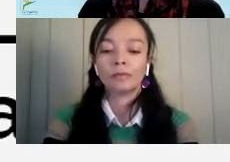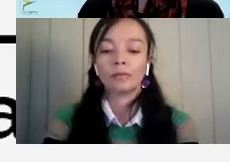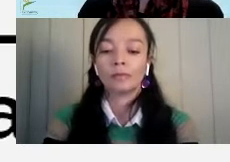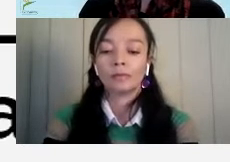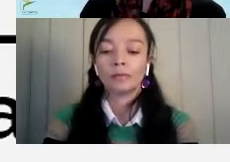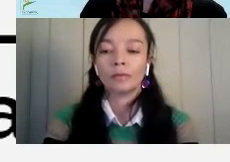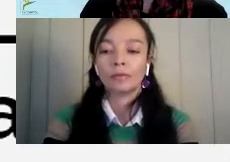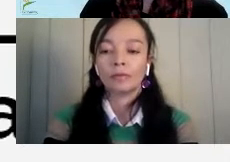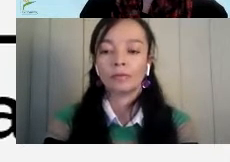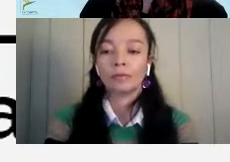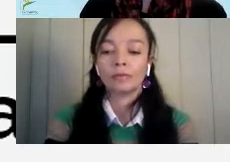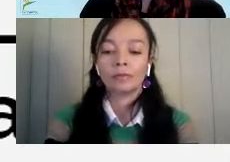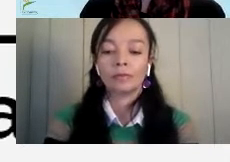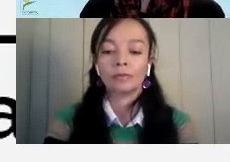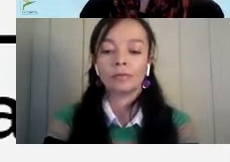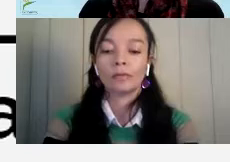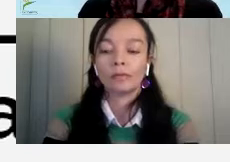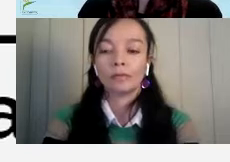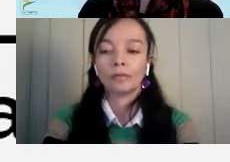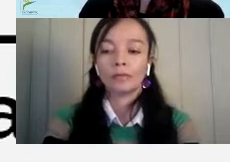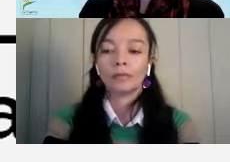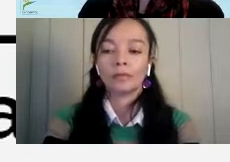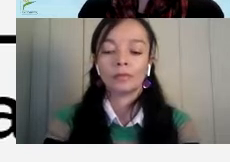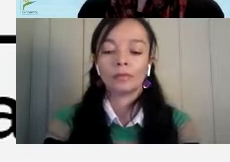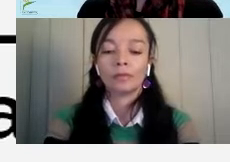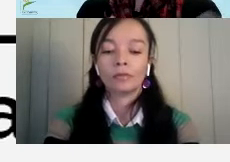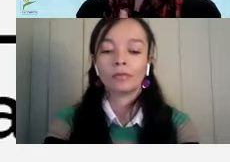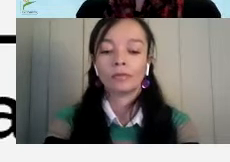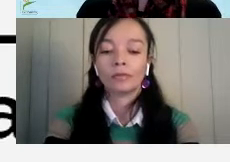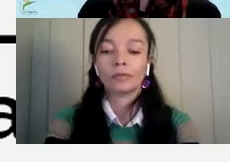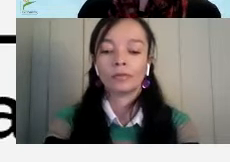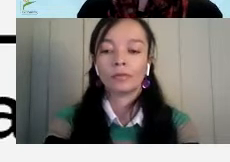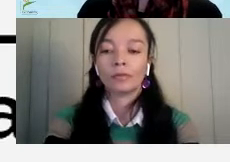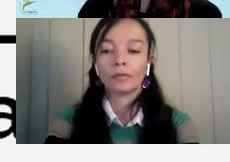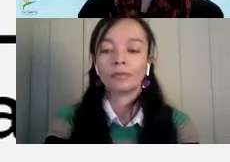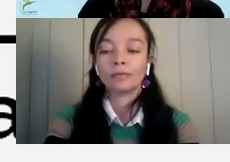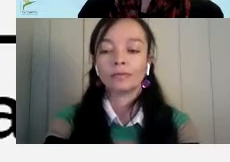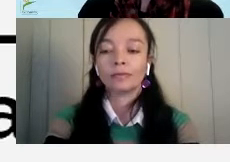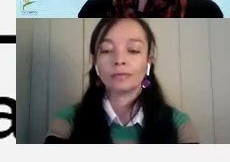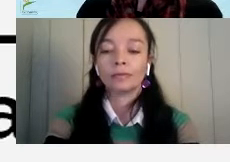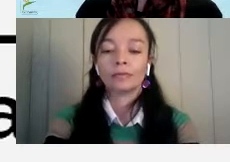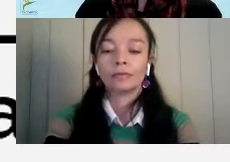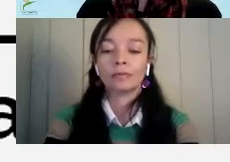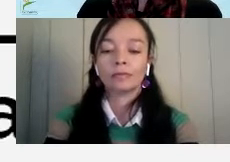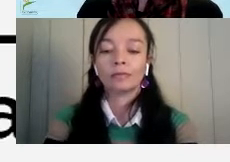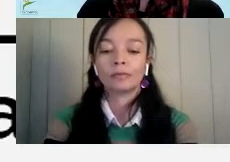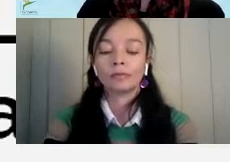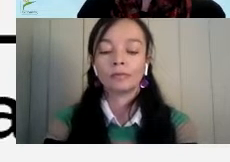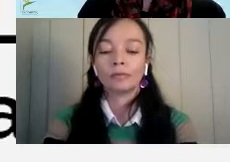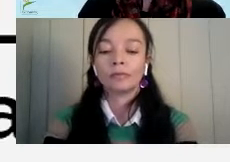enseñarles esa noche. Lo más importante que enseñarles tantas señas es hablar,